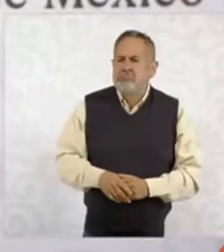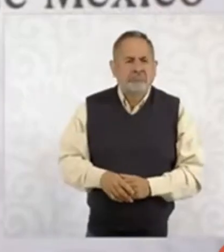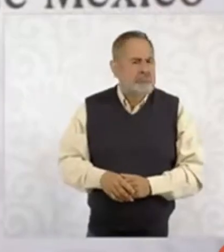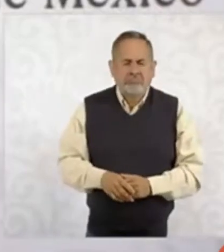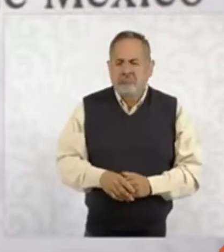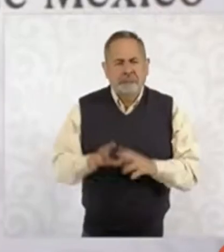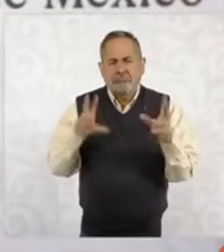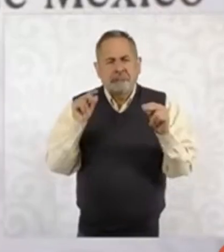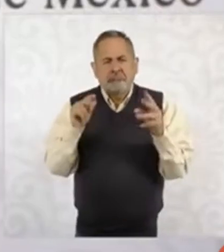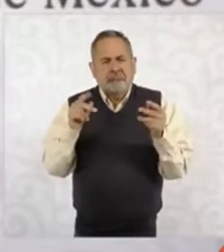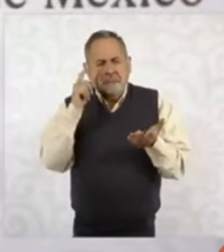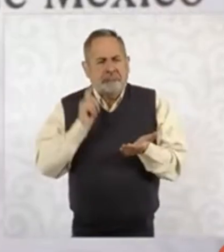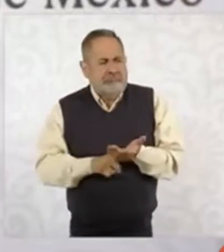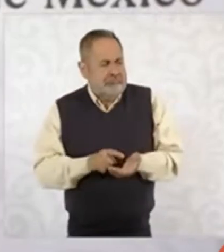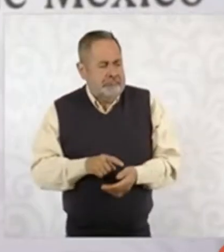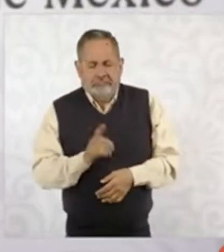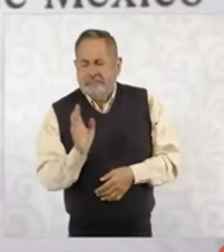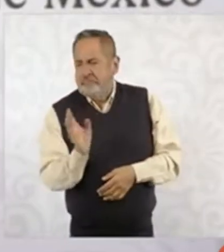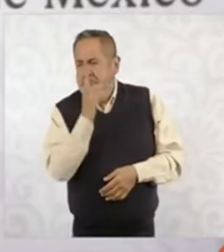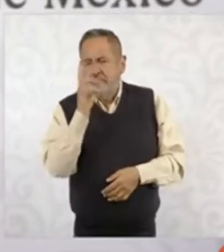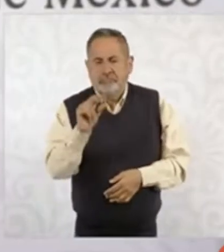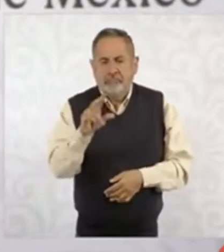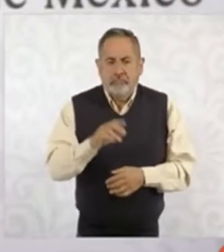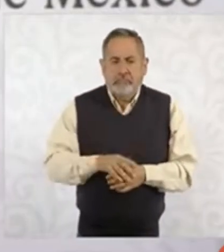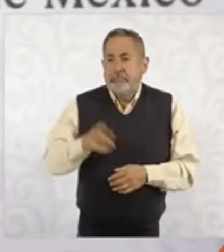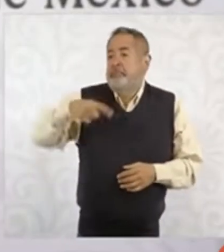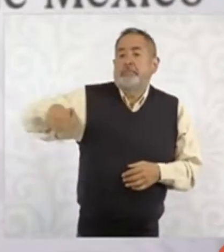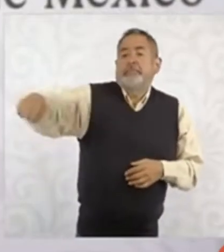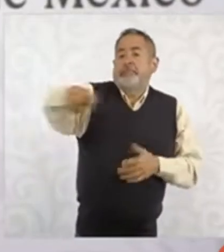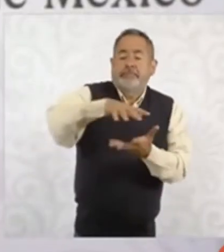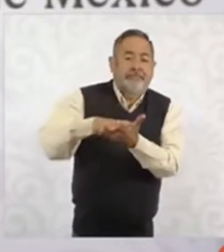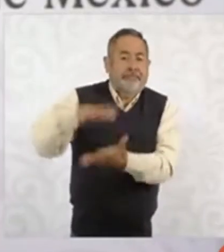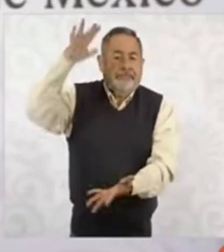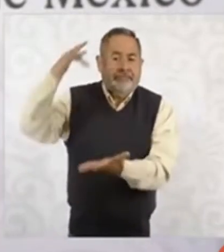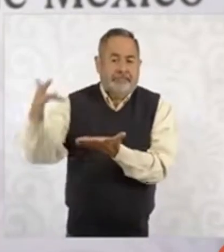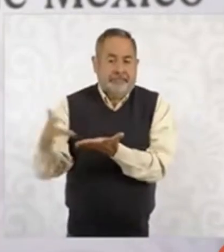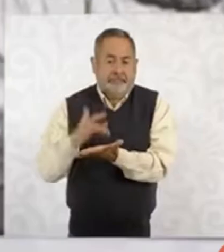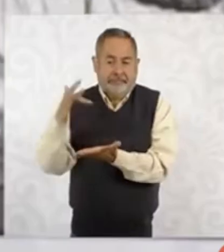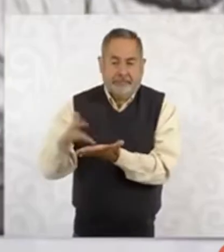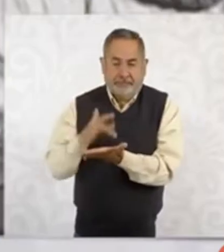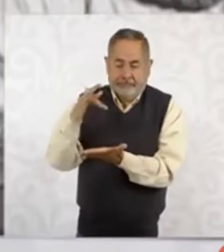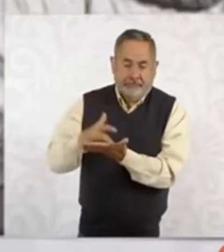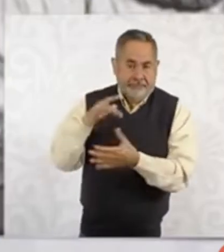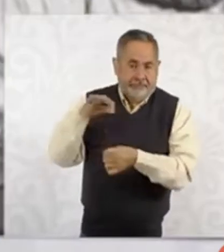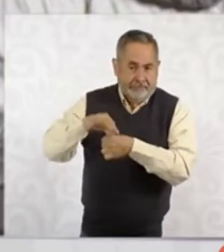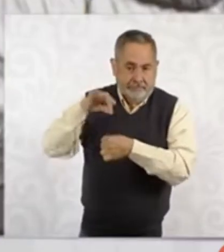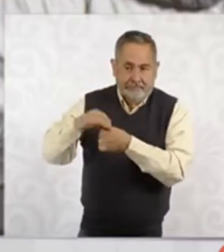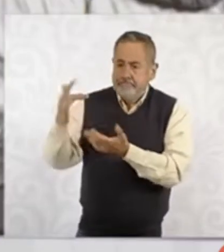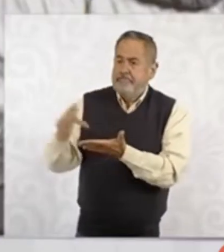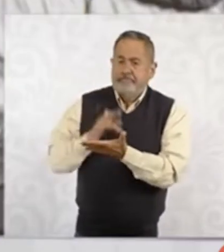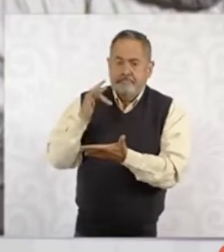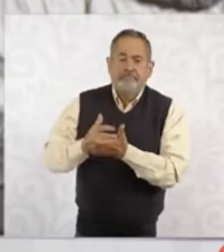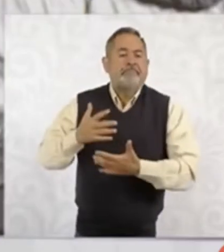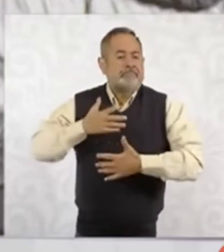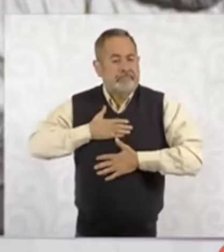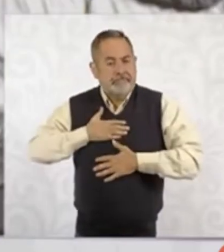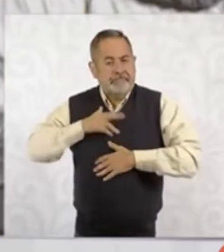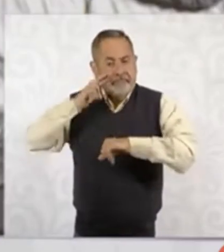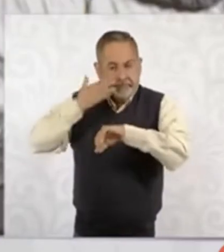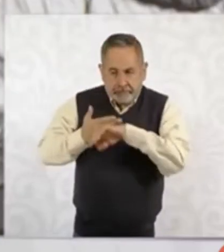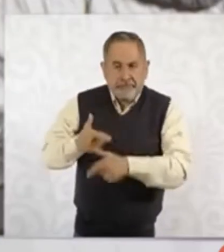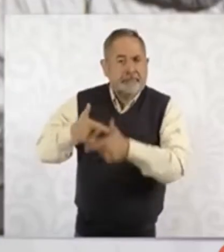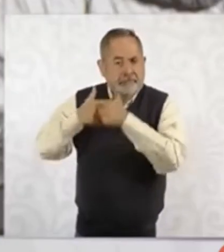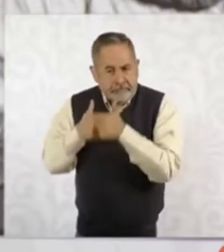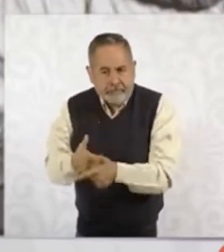porque si no, no tendríamos el apoyo que tenemos. Nos corresponde la responsabilidad de seguir informando